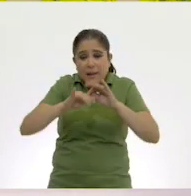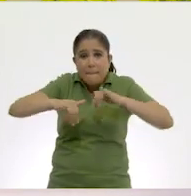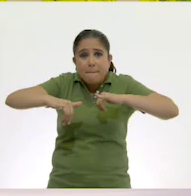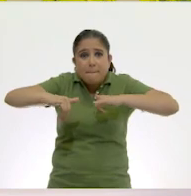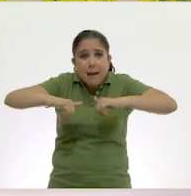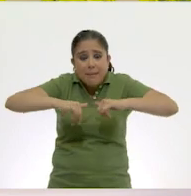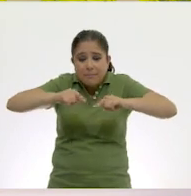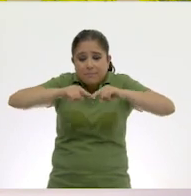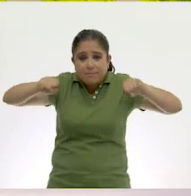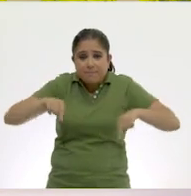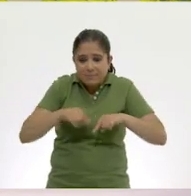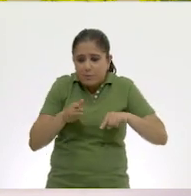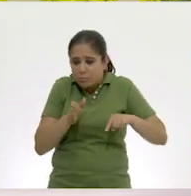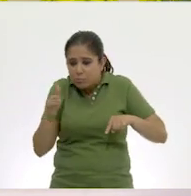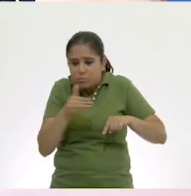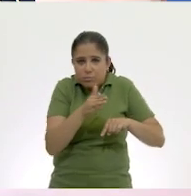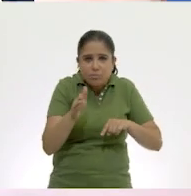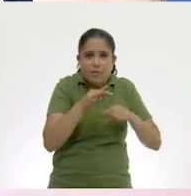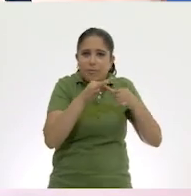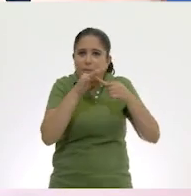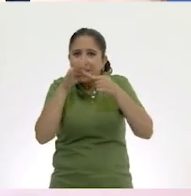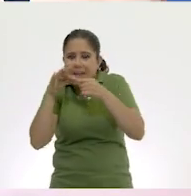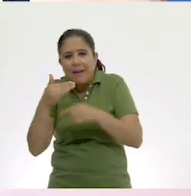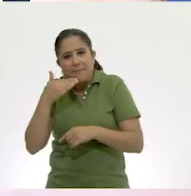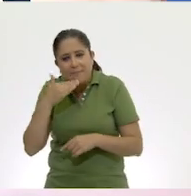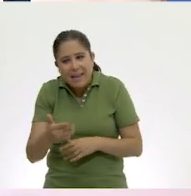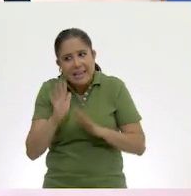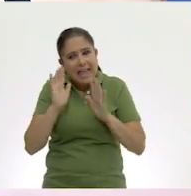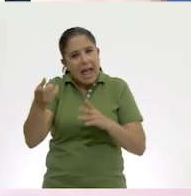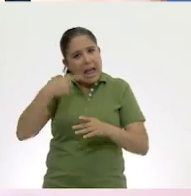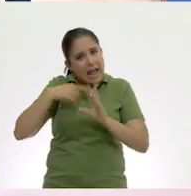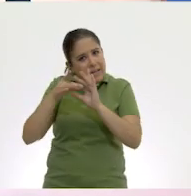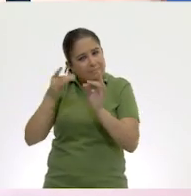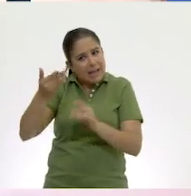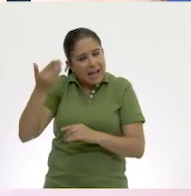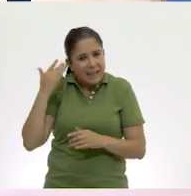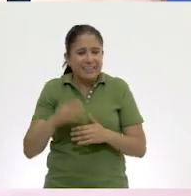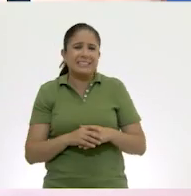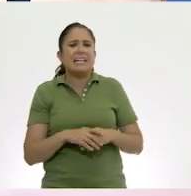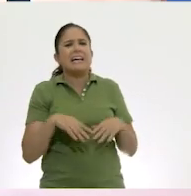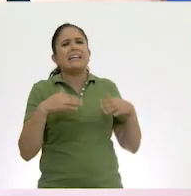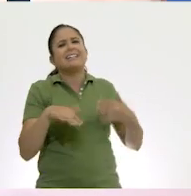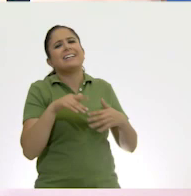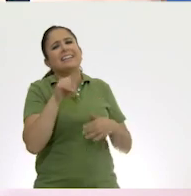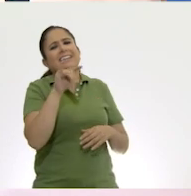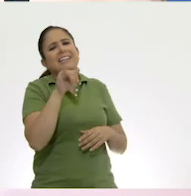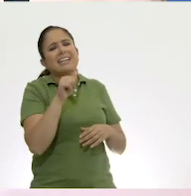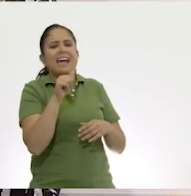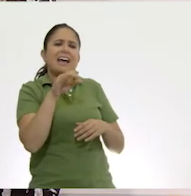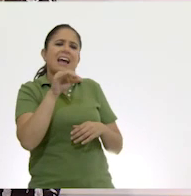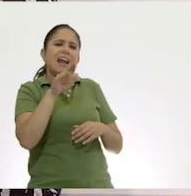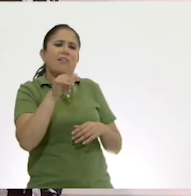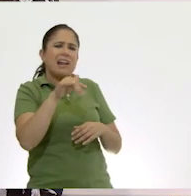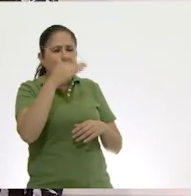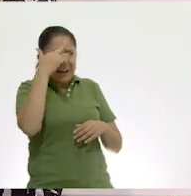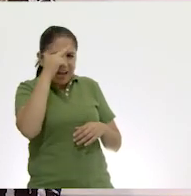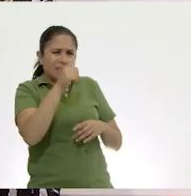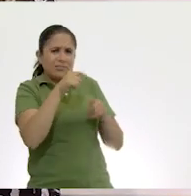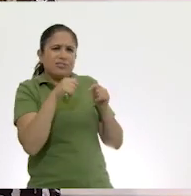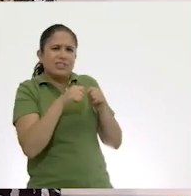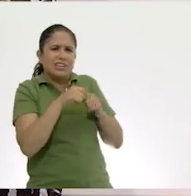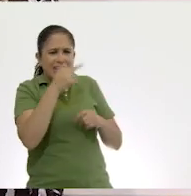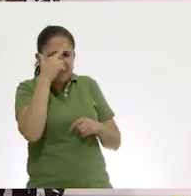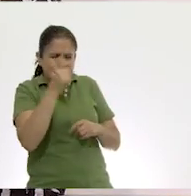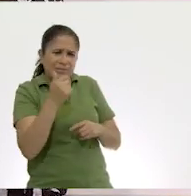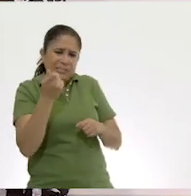es que te va a ubicar ya lo habíamos platicado manu la oit y a carola si tienes razón esto no